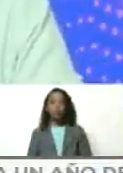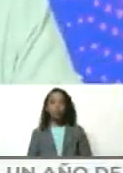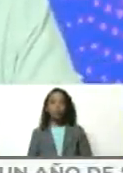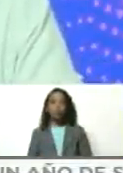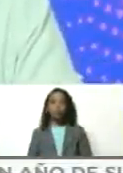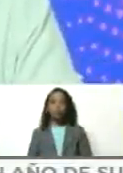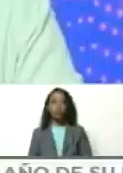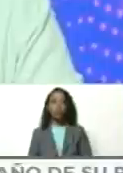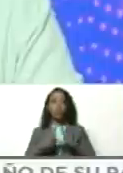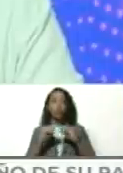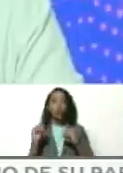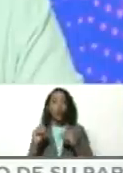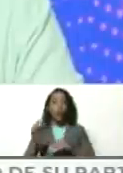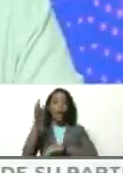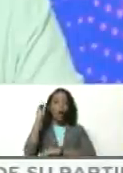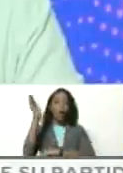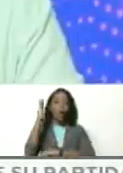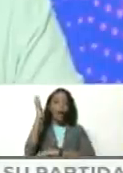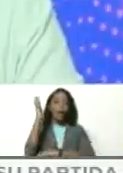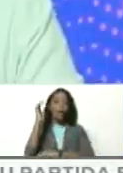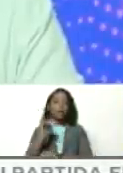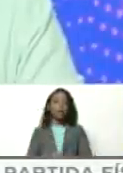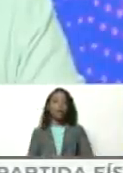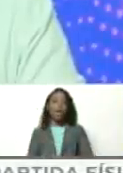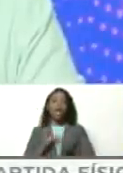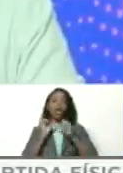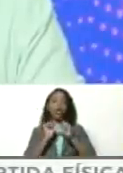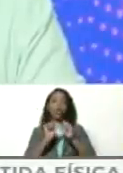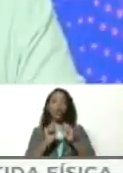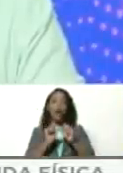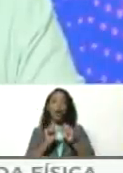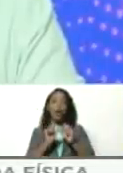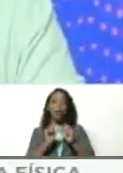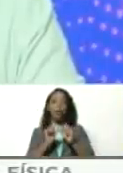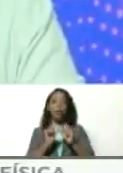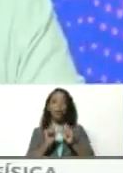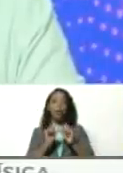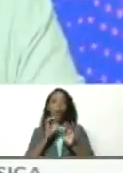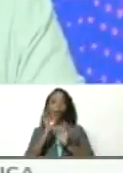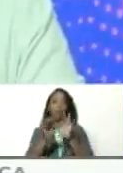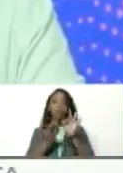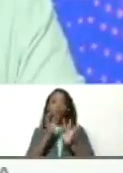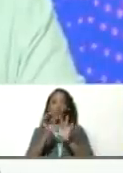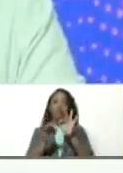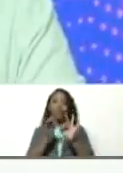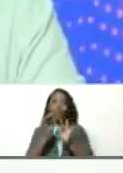de toda esta jornada, y seguiremos comentando.